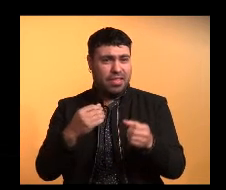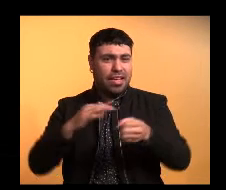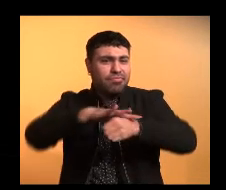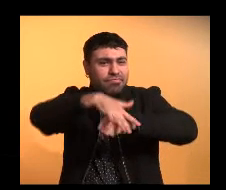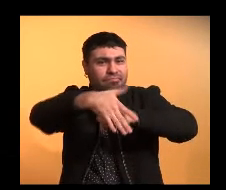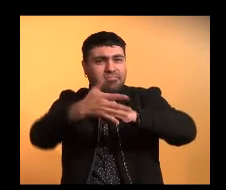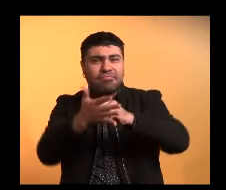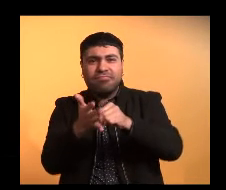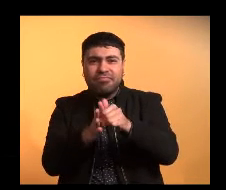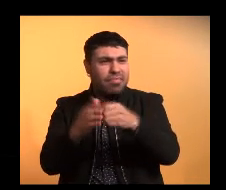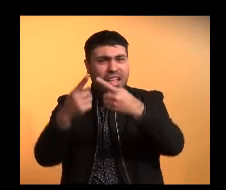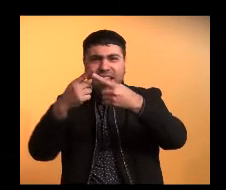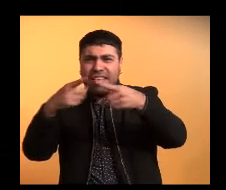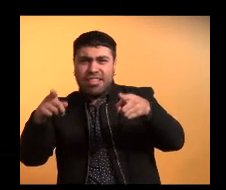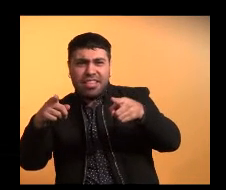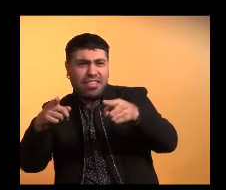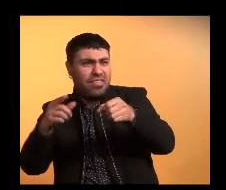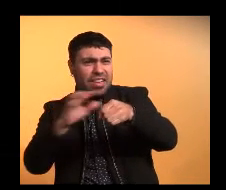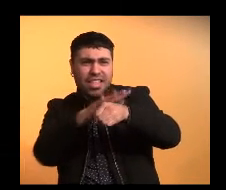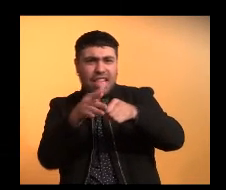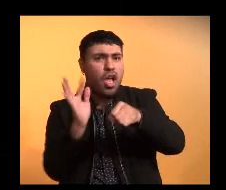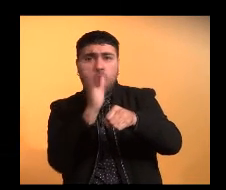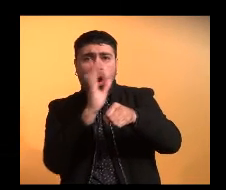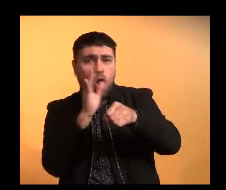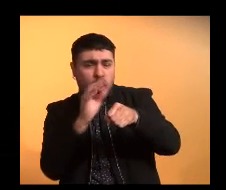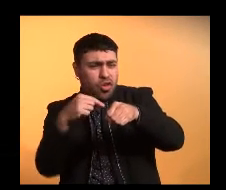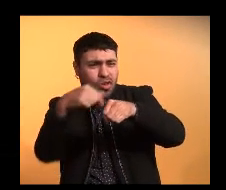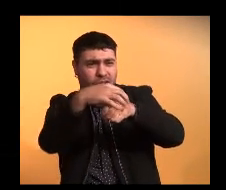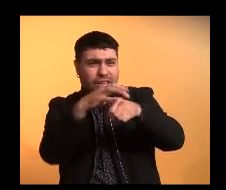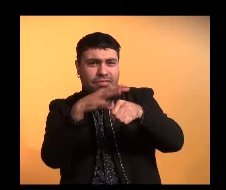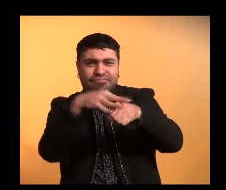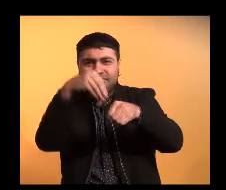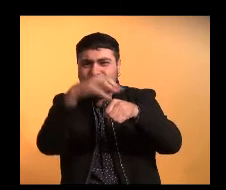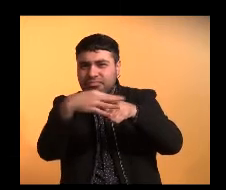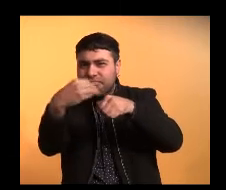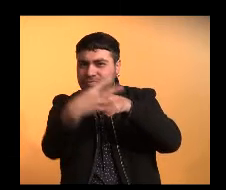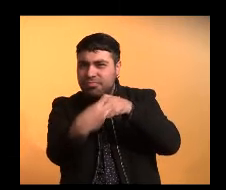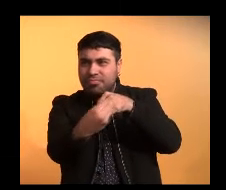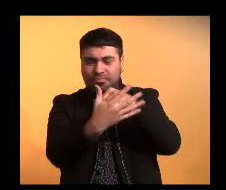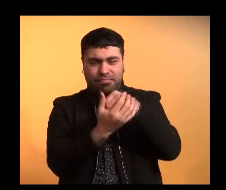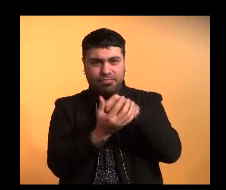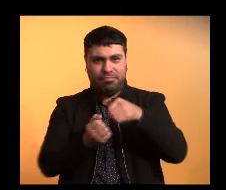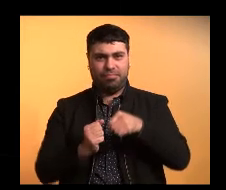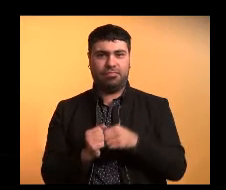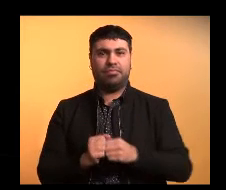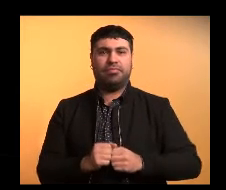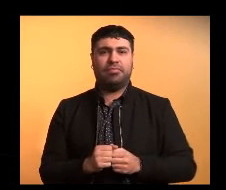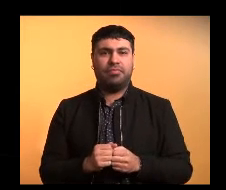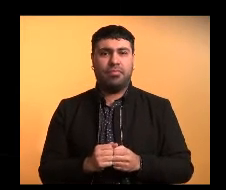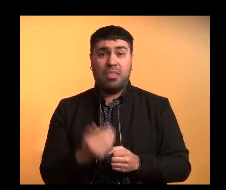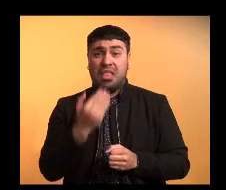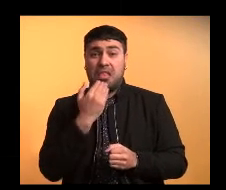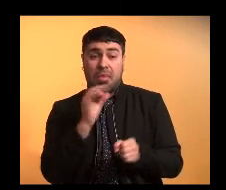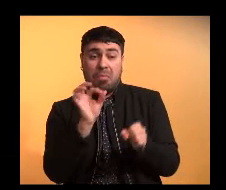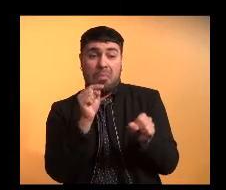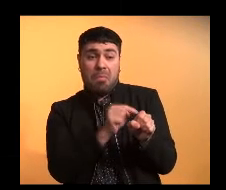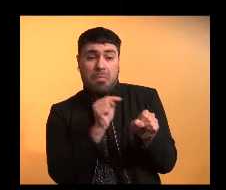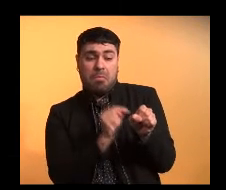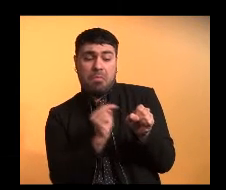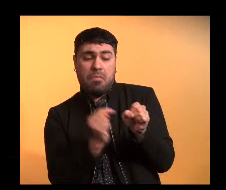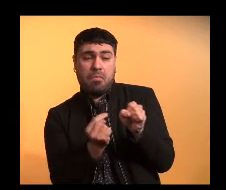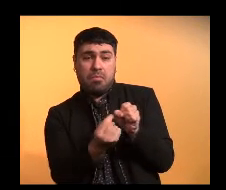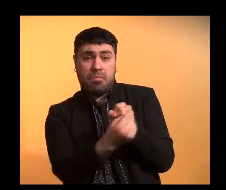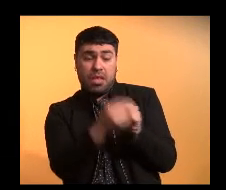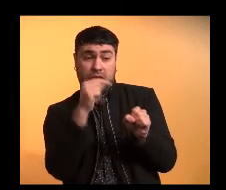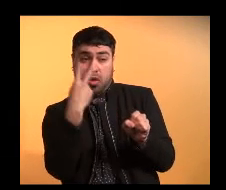de diferentes elementos, de sílice, de celulosa, de carbonato de calcio, y con unas perforaciones. En fin, son